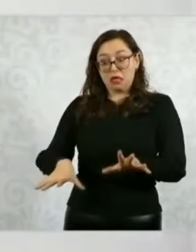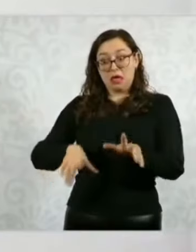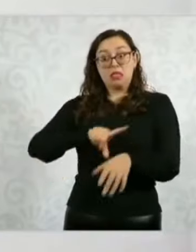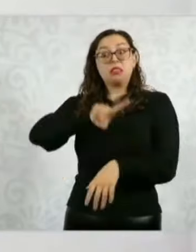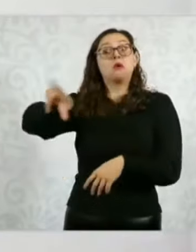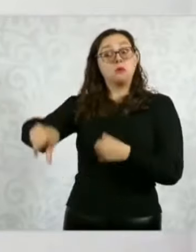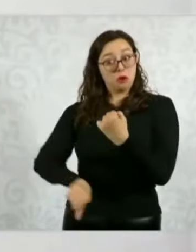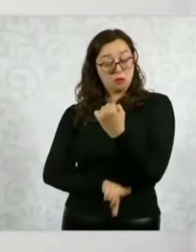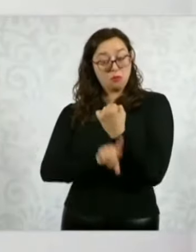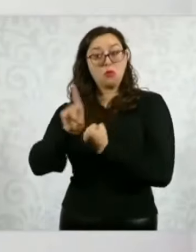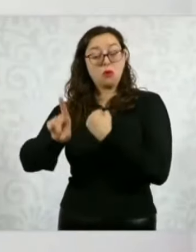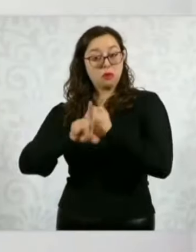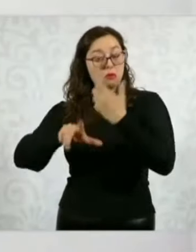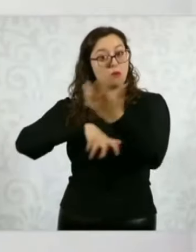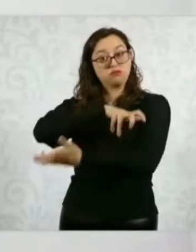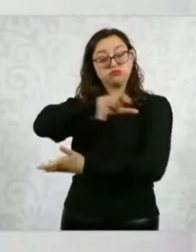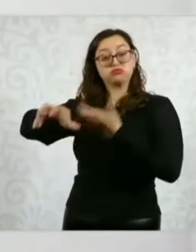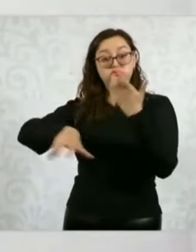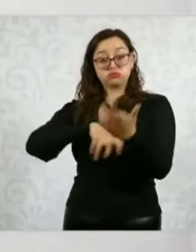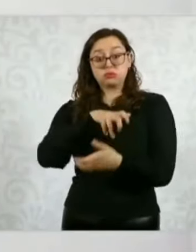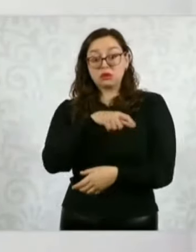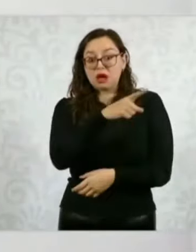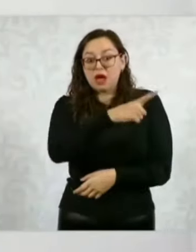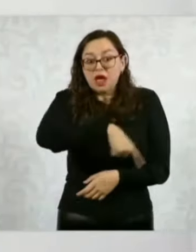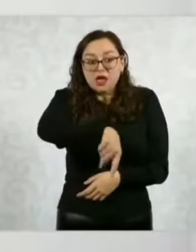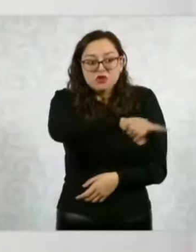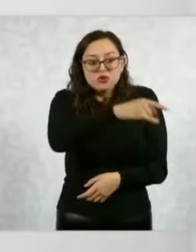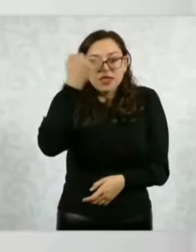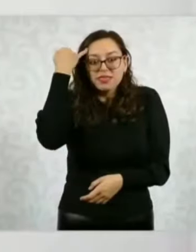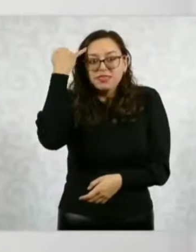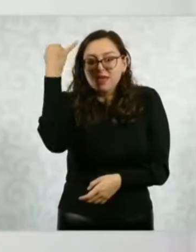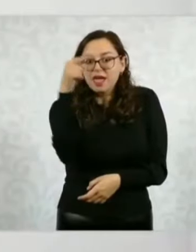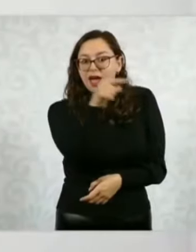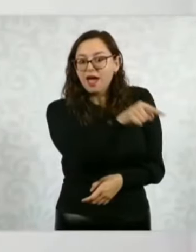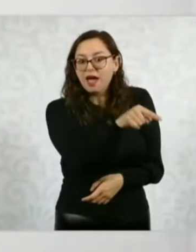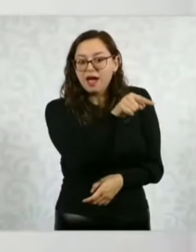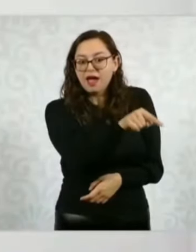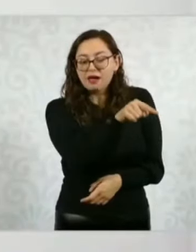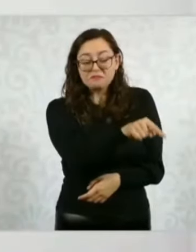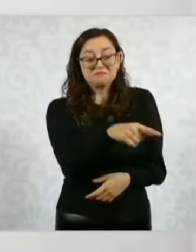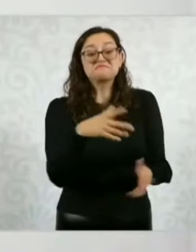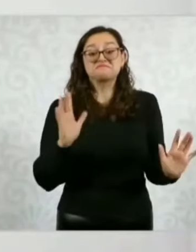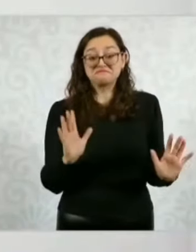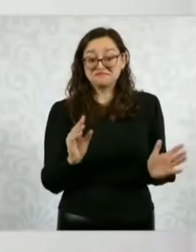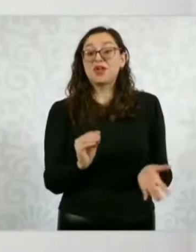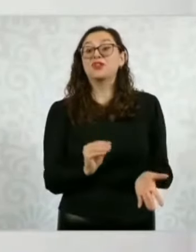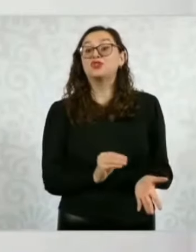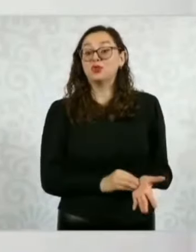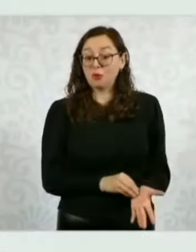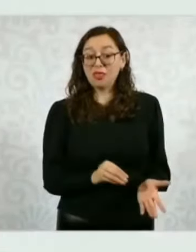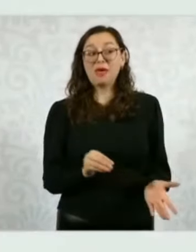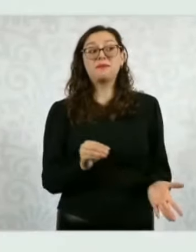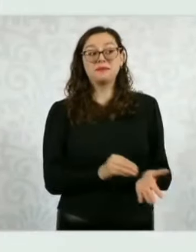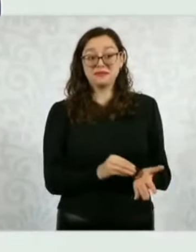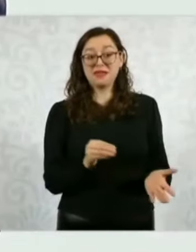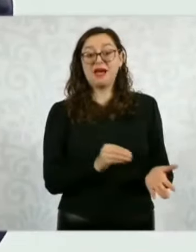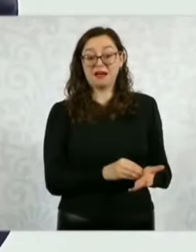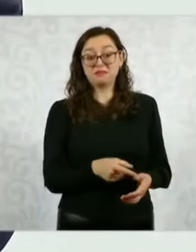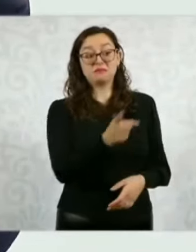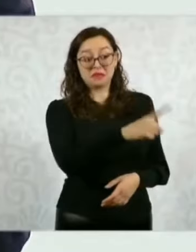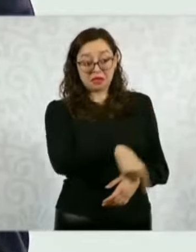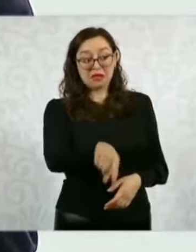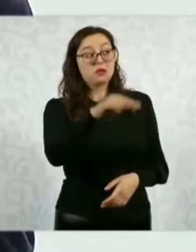ingobernabilidad. Se ha demostrado desde entonces hasta ahora y especialmente en los tiempos